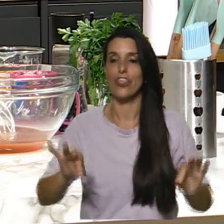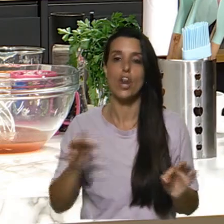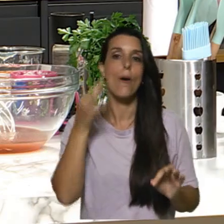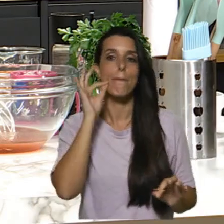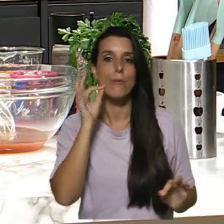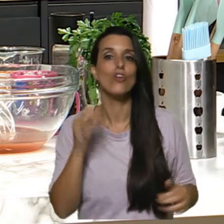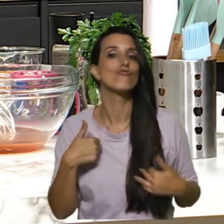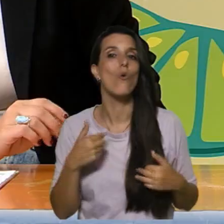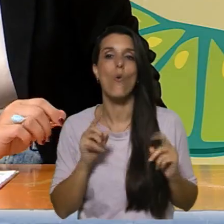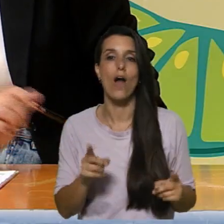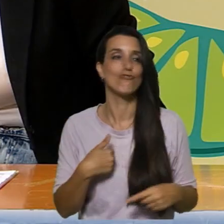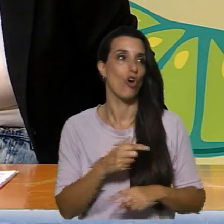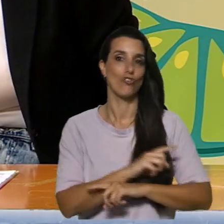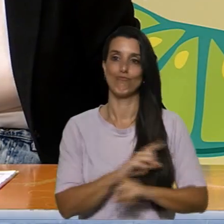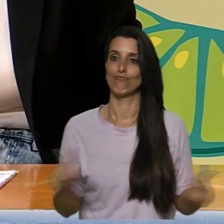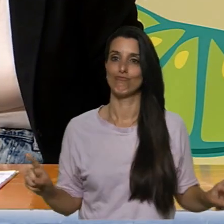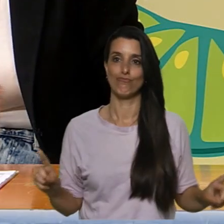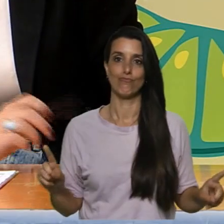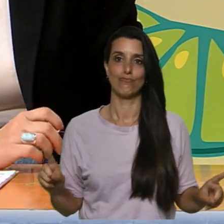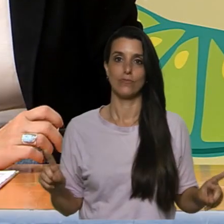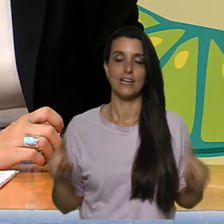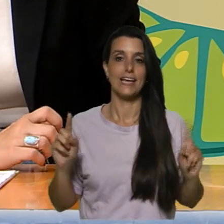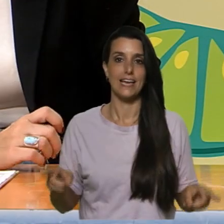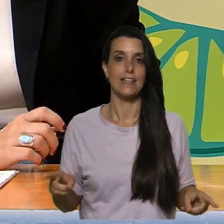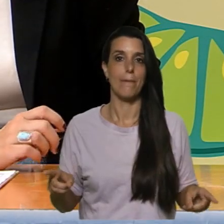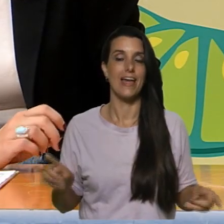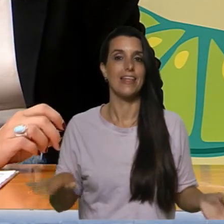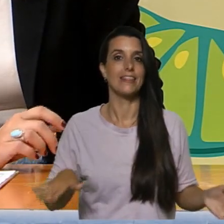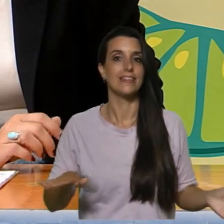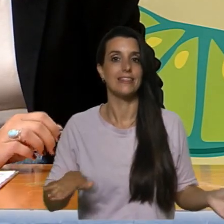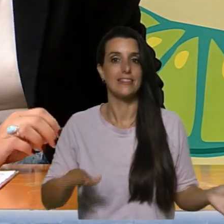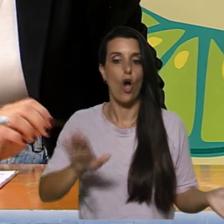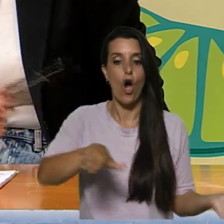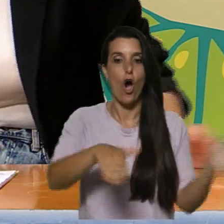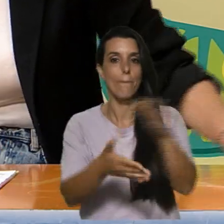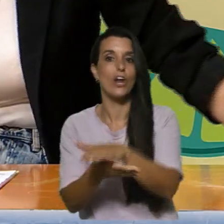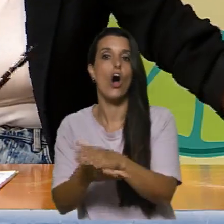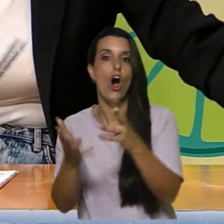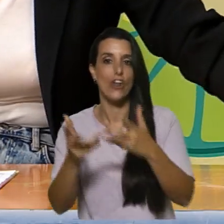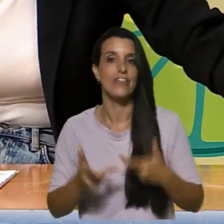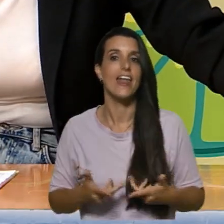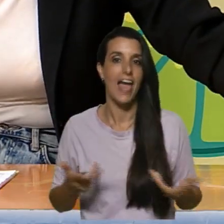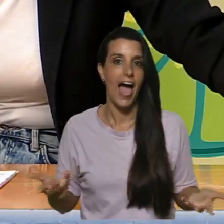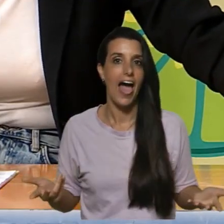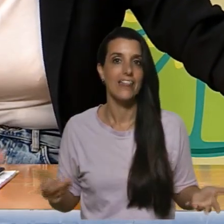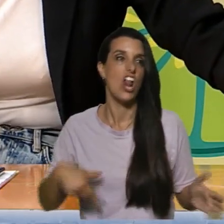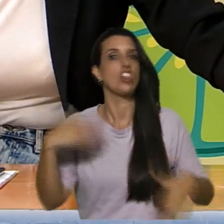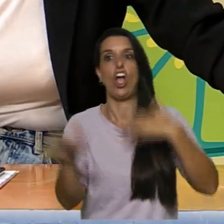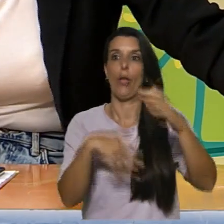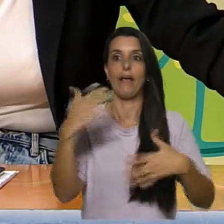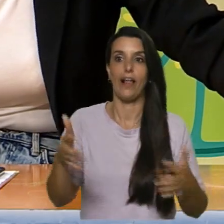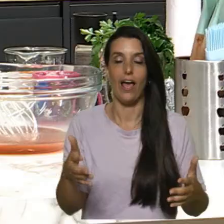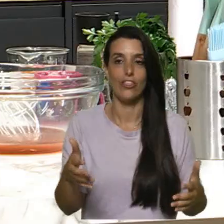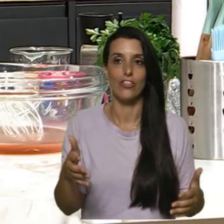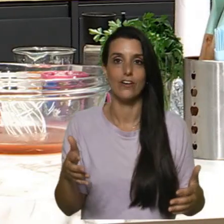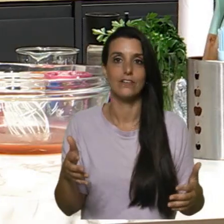abierta, distendida. Yo no. Ahí, pero además uno la deja así, pero... relativamente ordenada. Claro, claro. No, viste, Bueno,